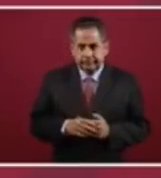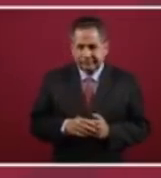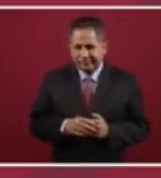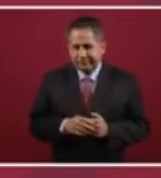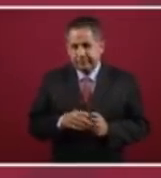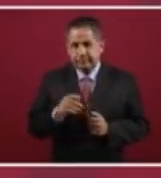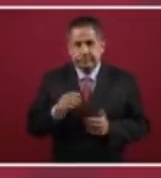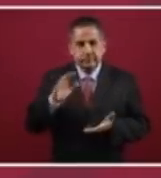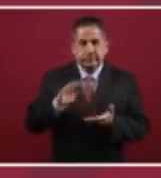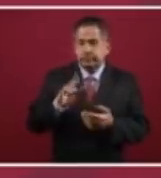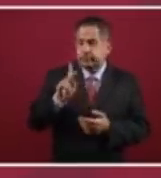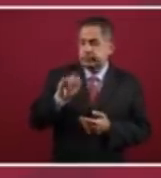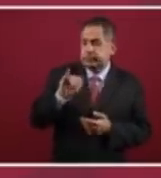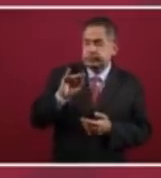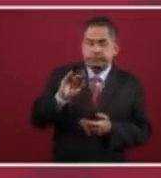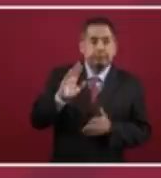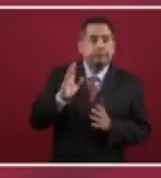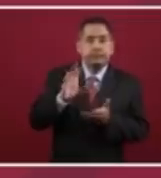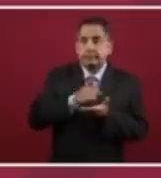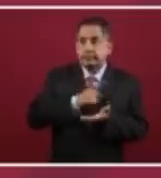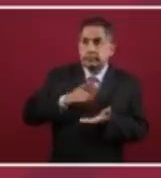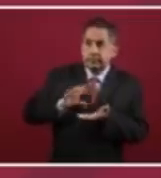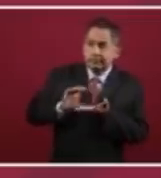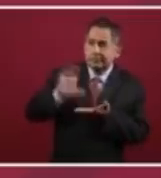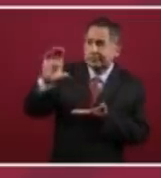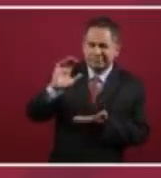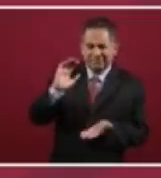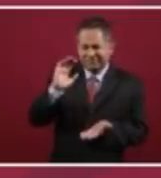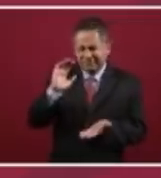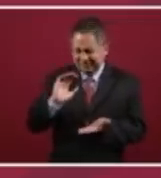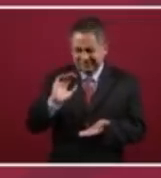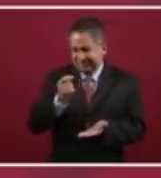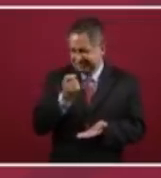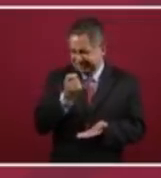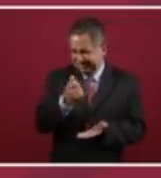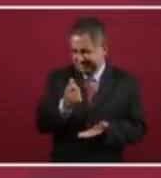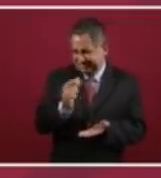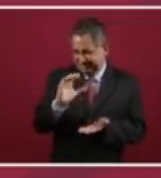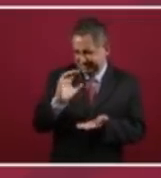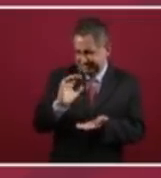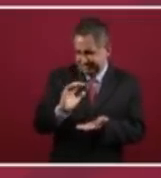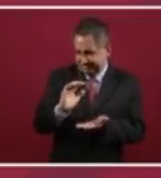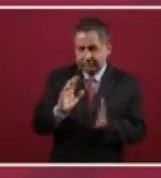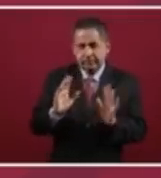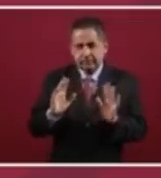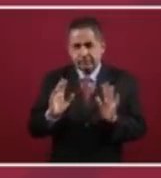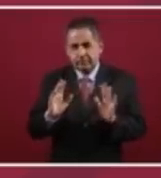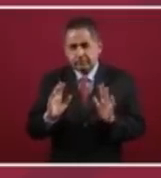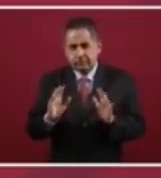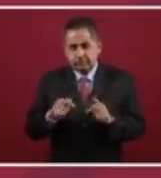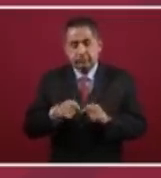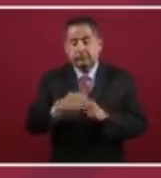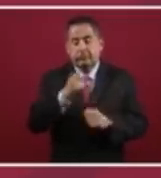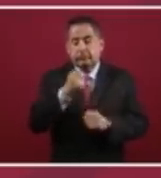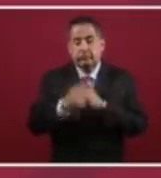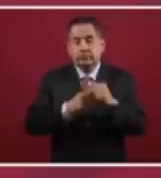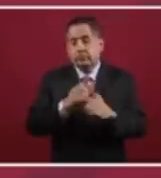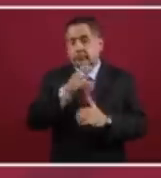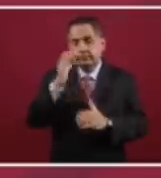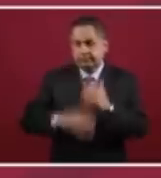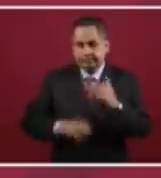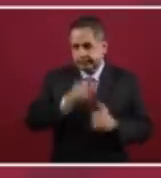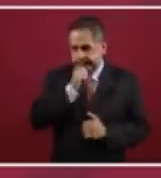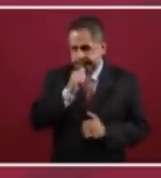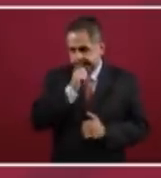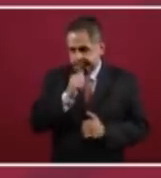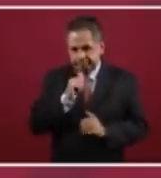poco menor la deuda, se ha reducido. Todavía no termina el año,